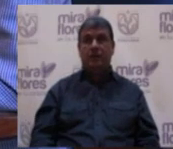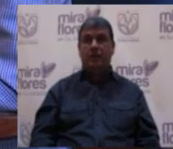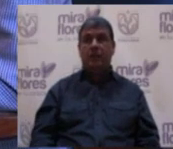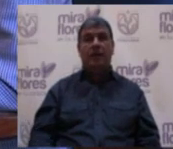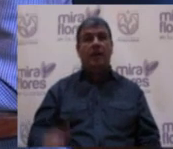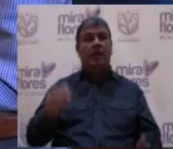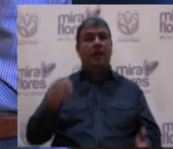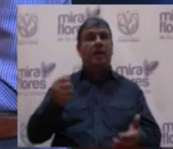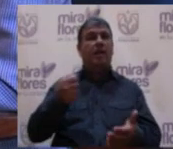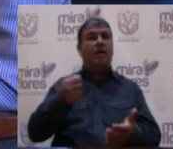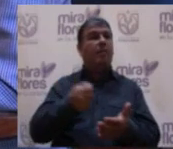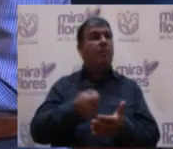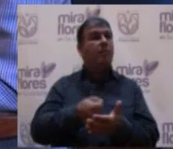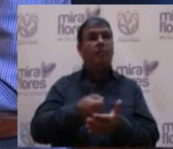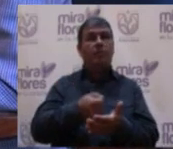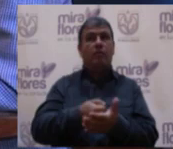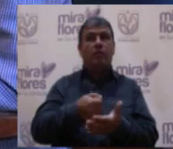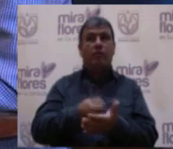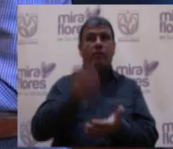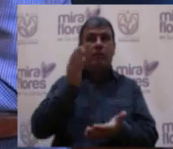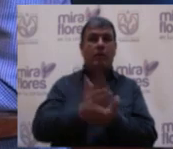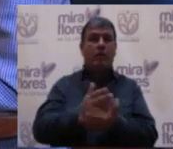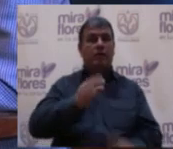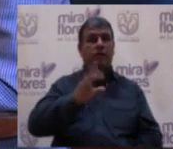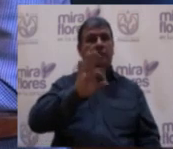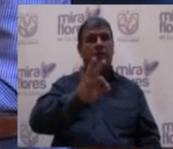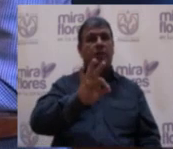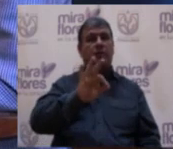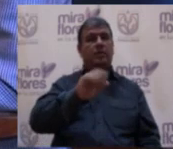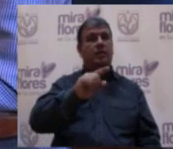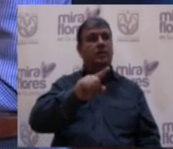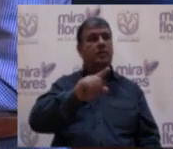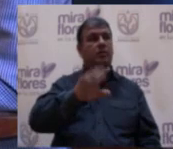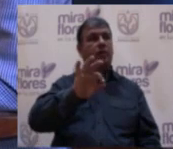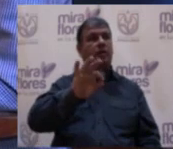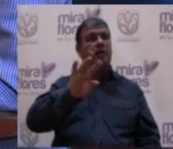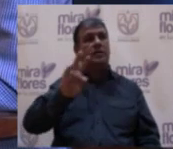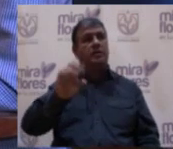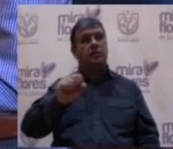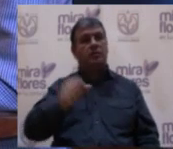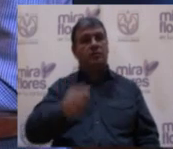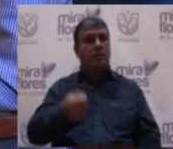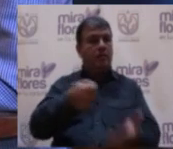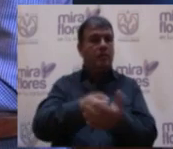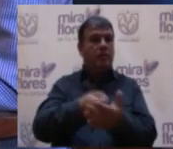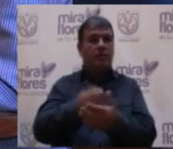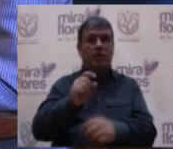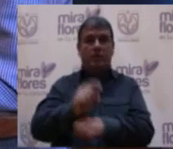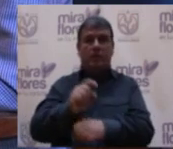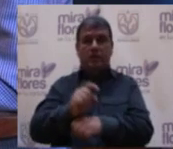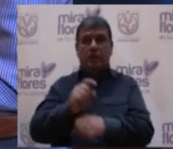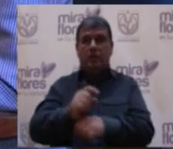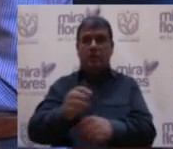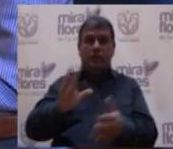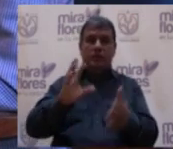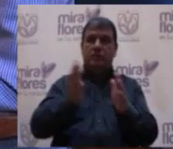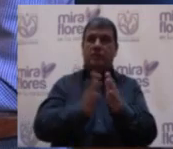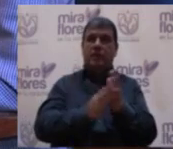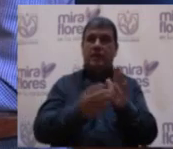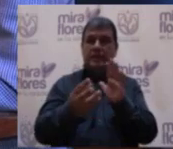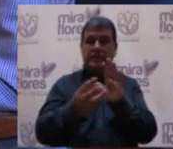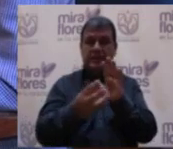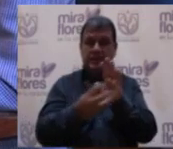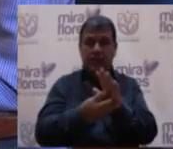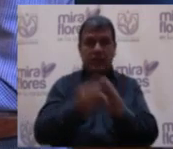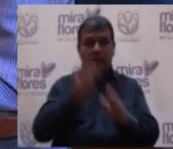la multa de 197 soles no se la ha impartido a nadie, y lo que yo decía era educar mediante stickers,